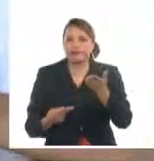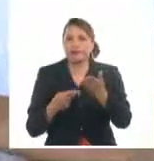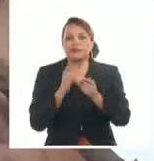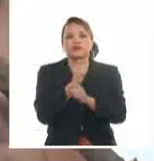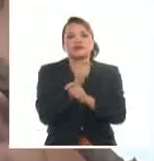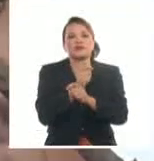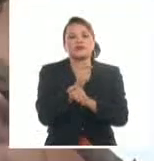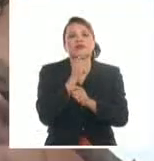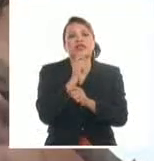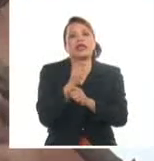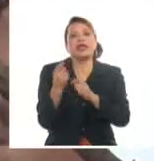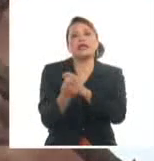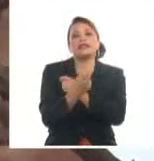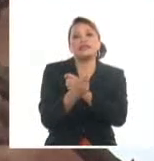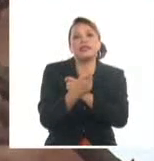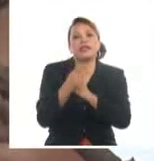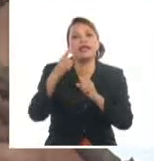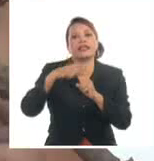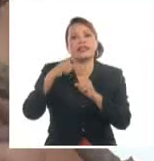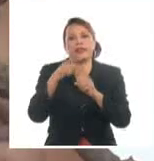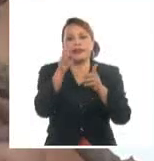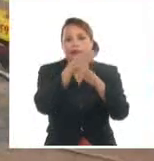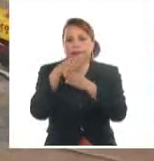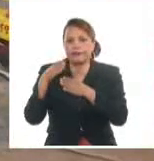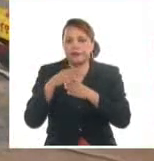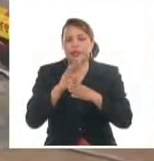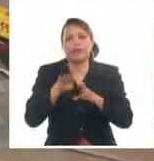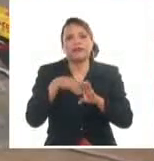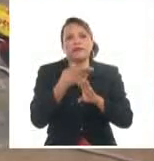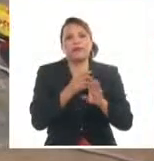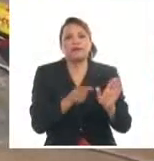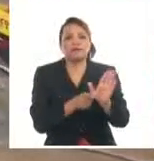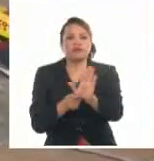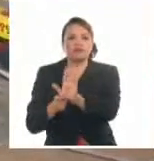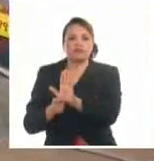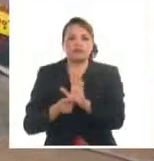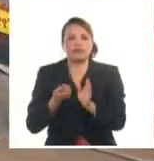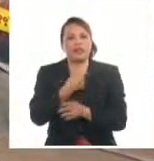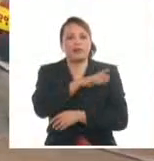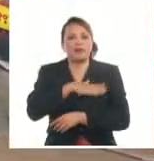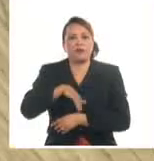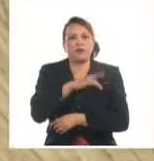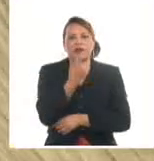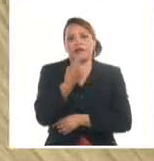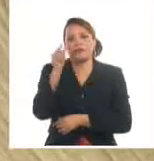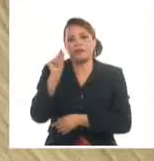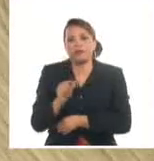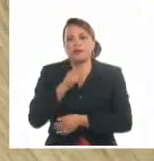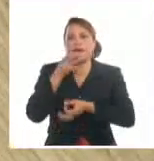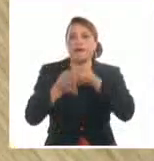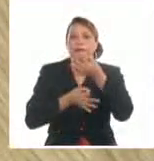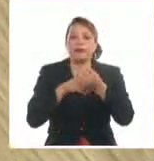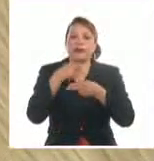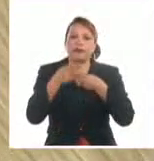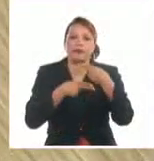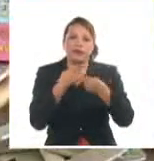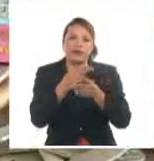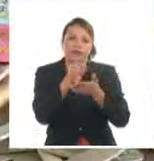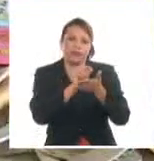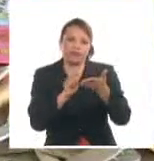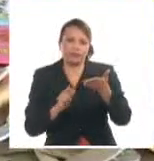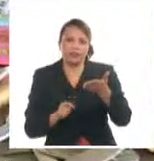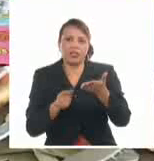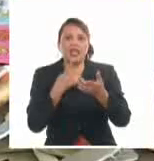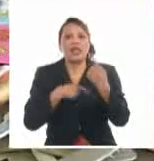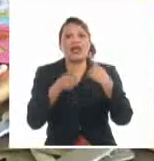técnicas diversas. Luego las obras se exhiben para el público. Cada integrante expresa su poética, una iniciativa que transforma